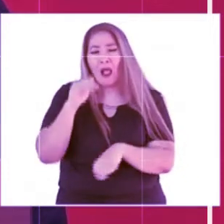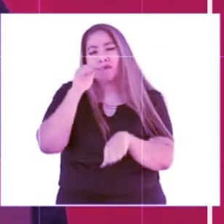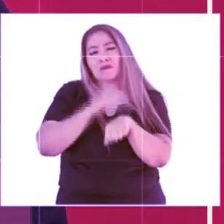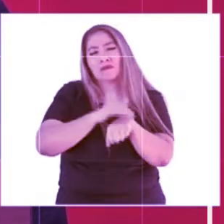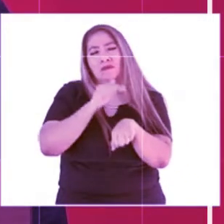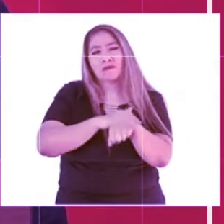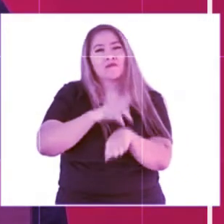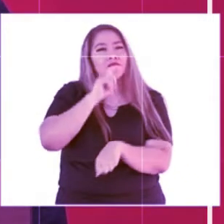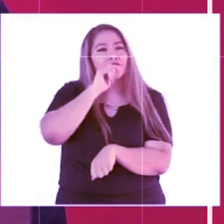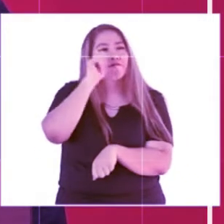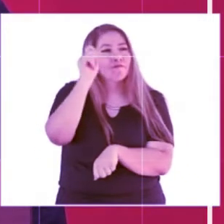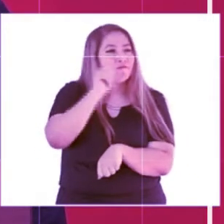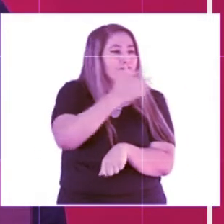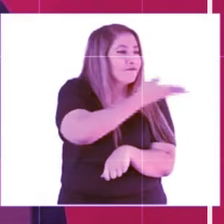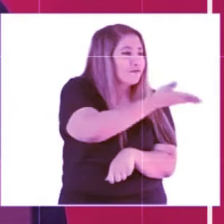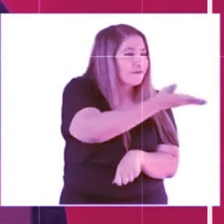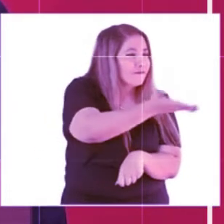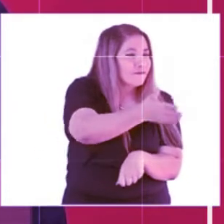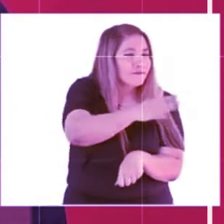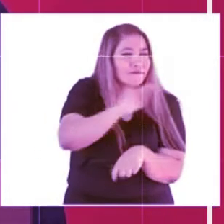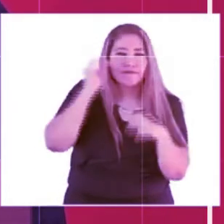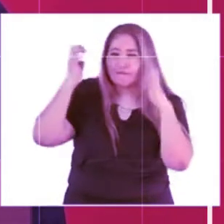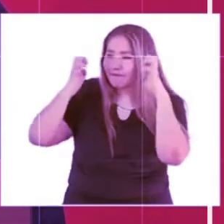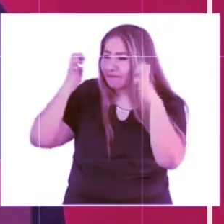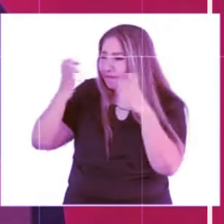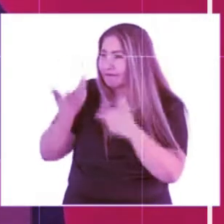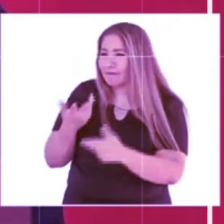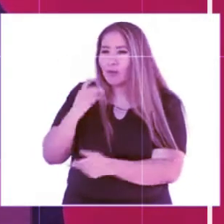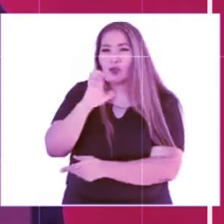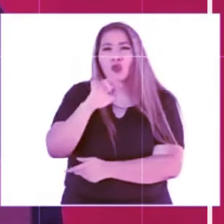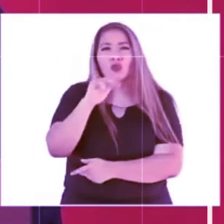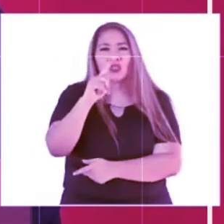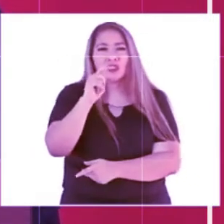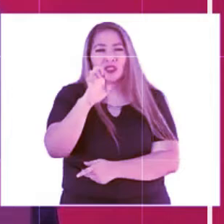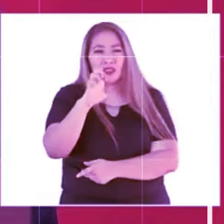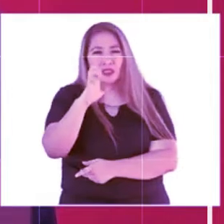Amigas y amigos, señor embajador Yu Jintao,